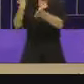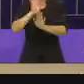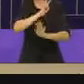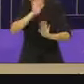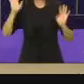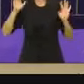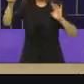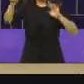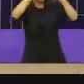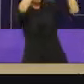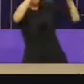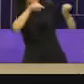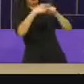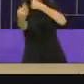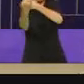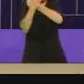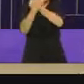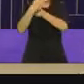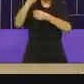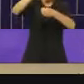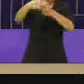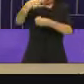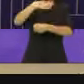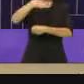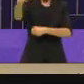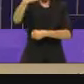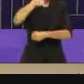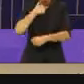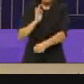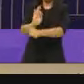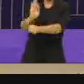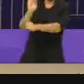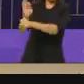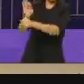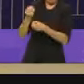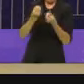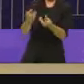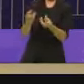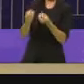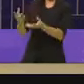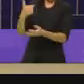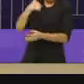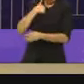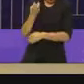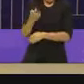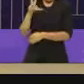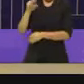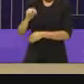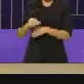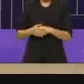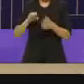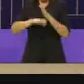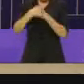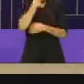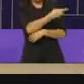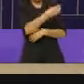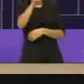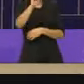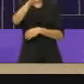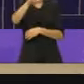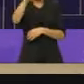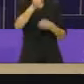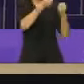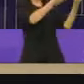o a pedirte un voto a cambio de tu apoyo. Como hoy Morena lo hace. Y quiero enseñarte,